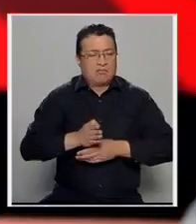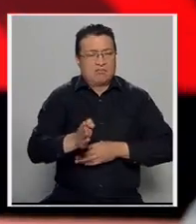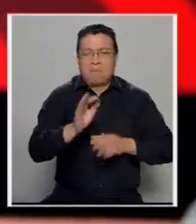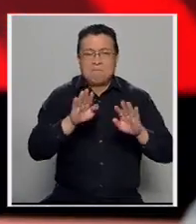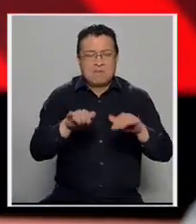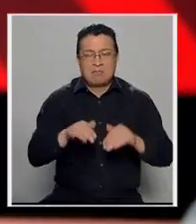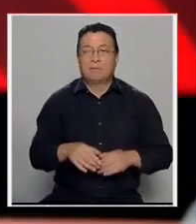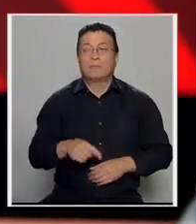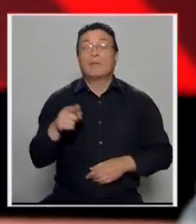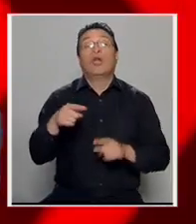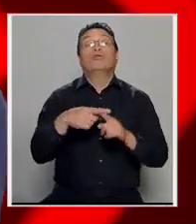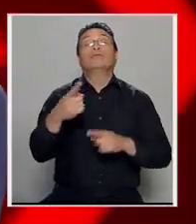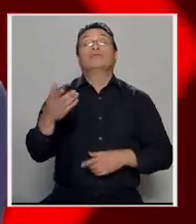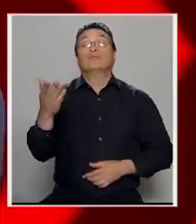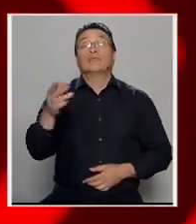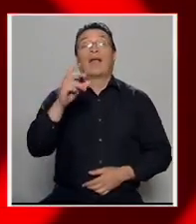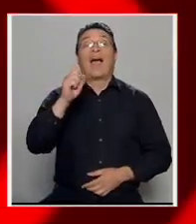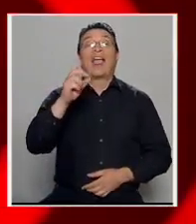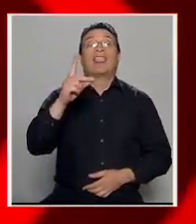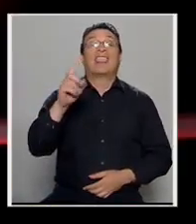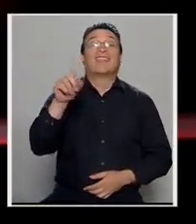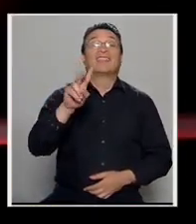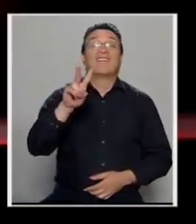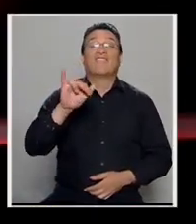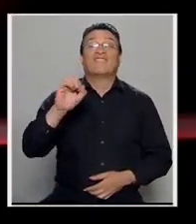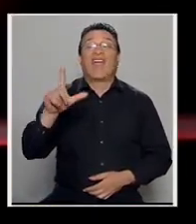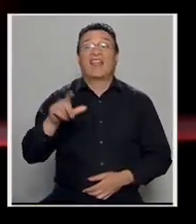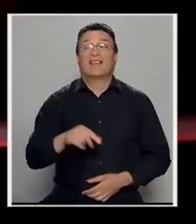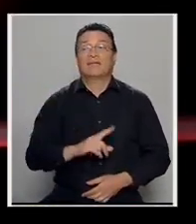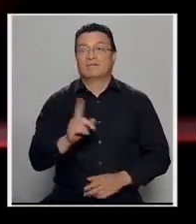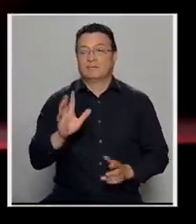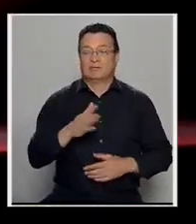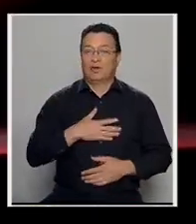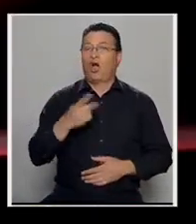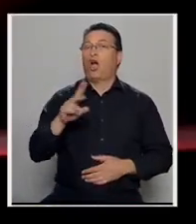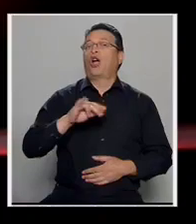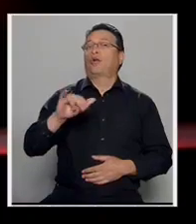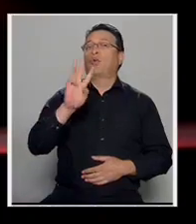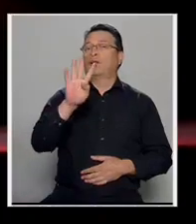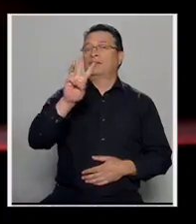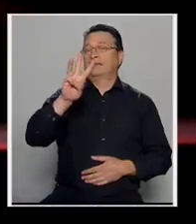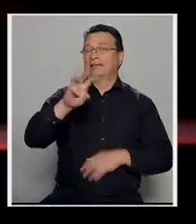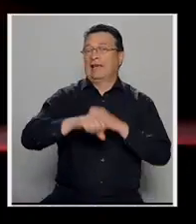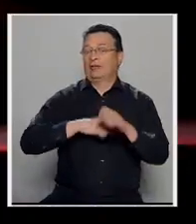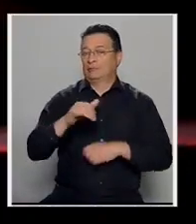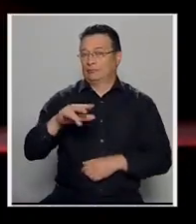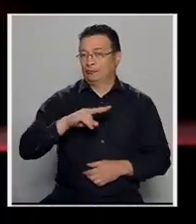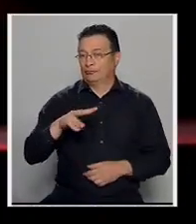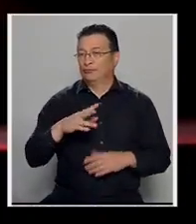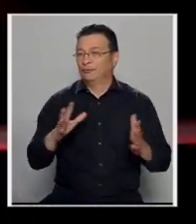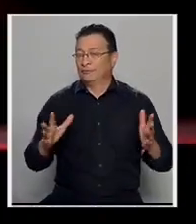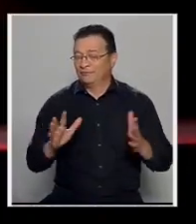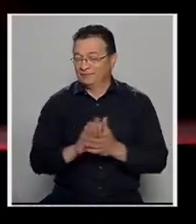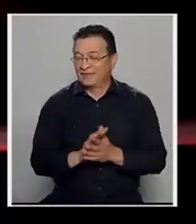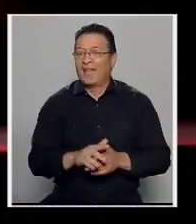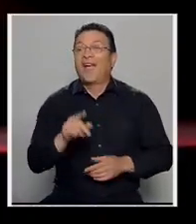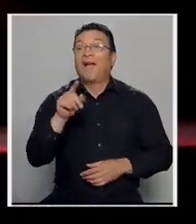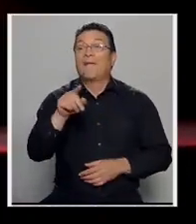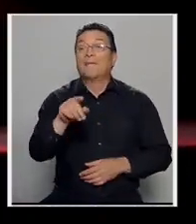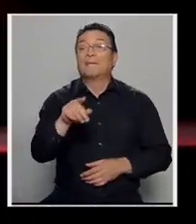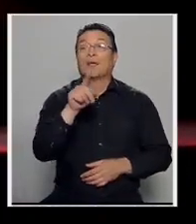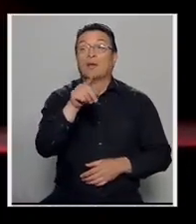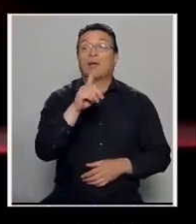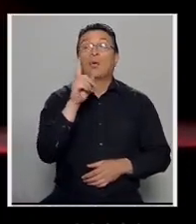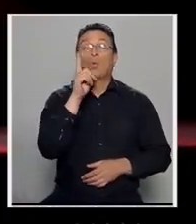con otro que es joven, don Andrés Vial, no todavía. Tanto, no tanto, somos de 43 los dos. Somos ya del mismo año. Candidato, este mes se pagó el